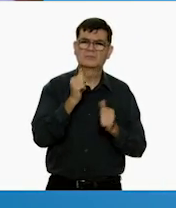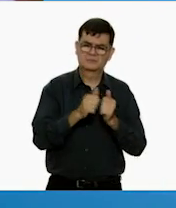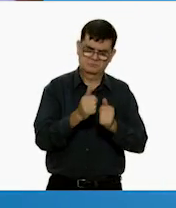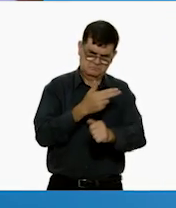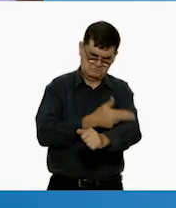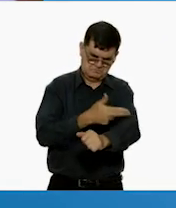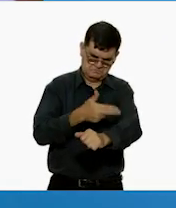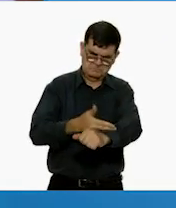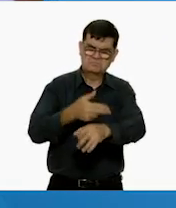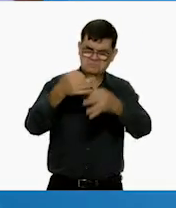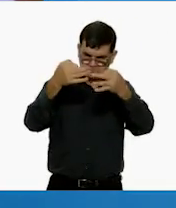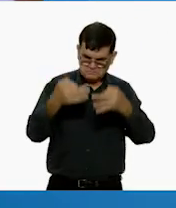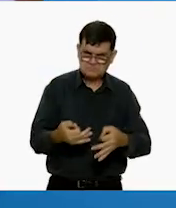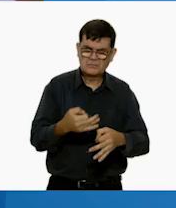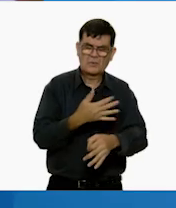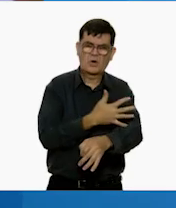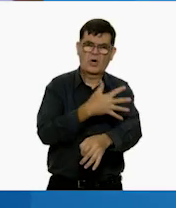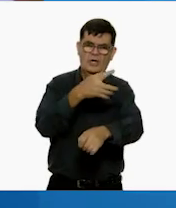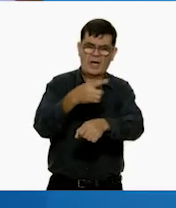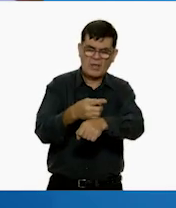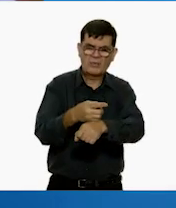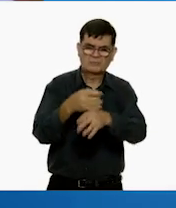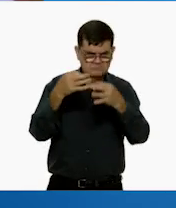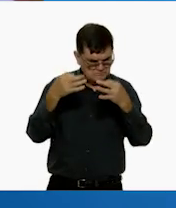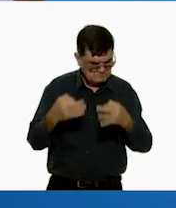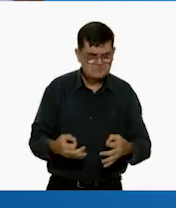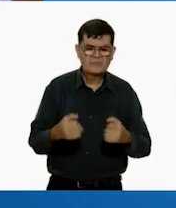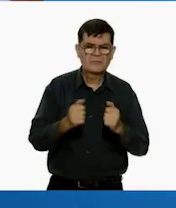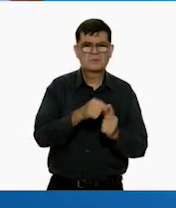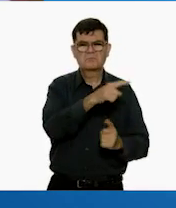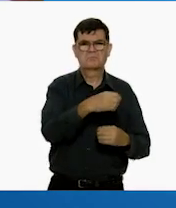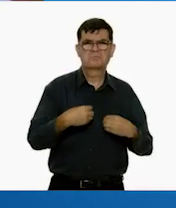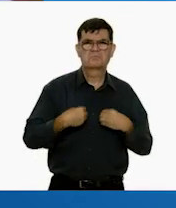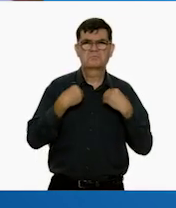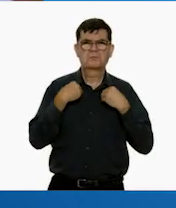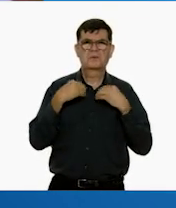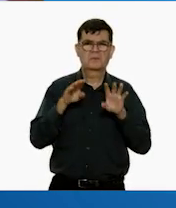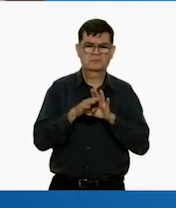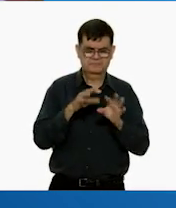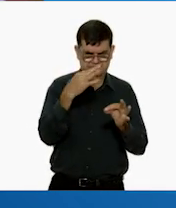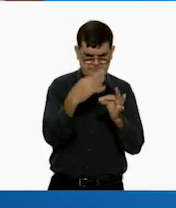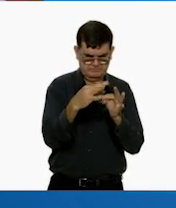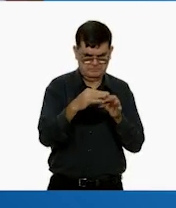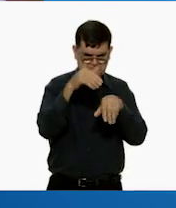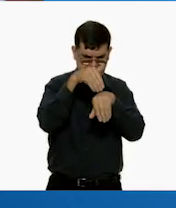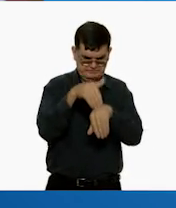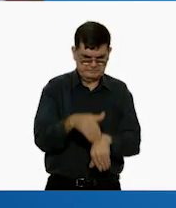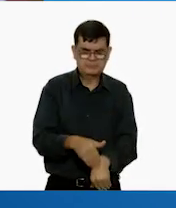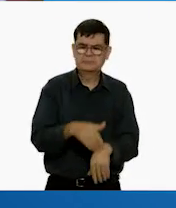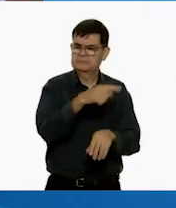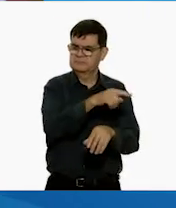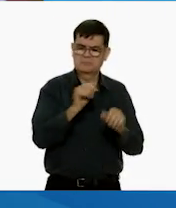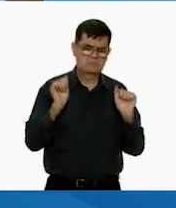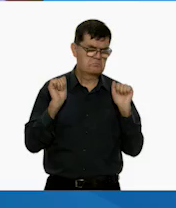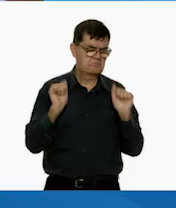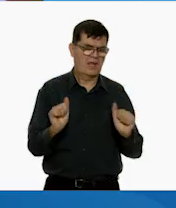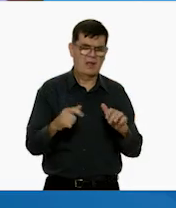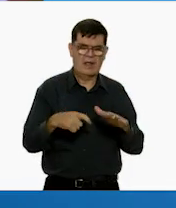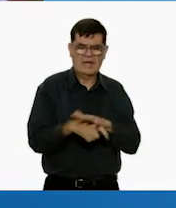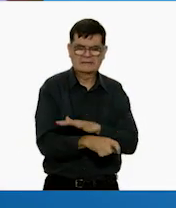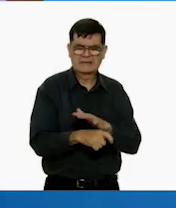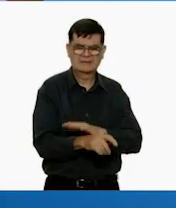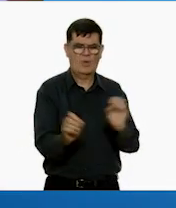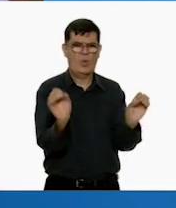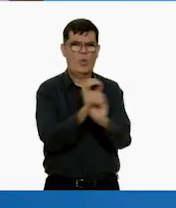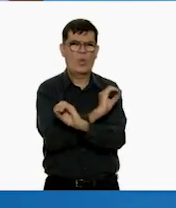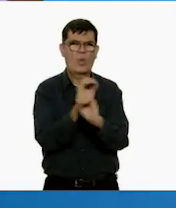honrado, honesto, que vivió toda su vida cumpliendo con sus principios. Él